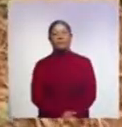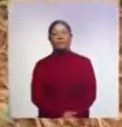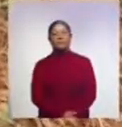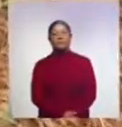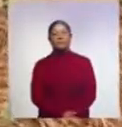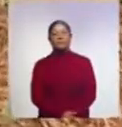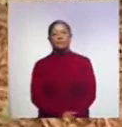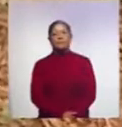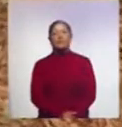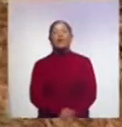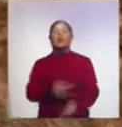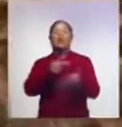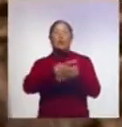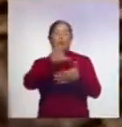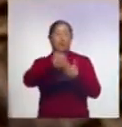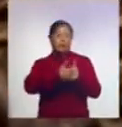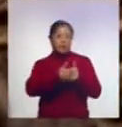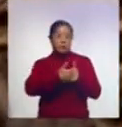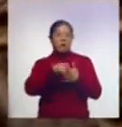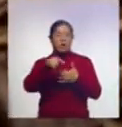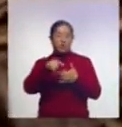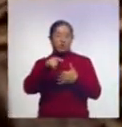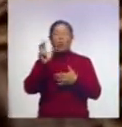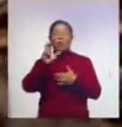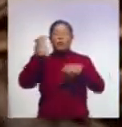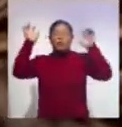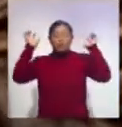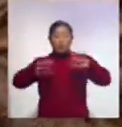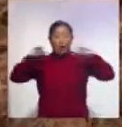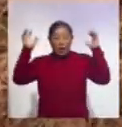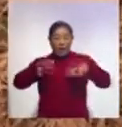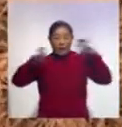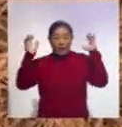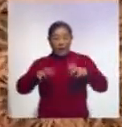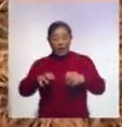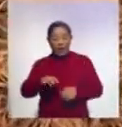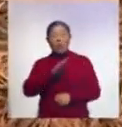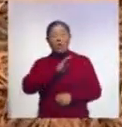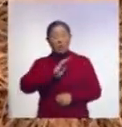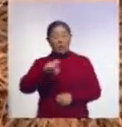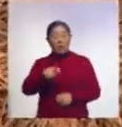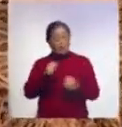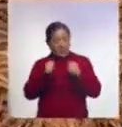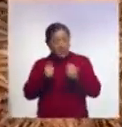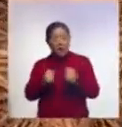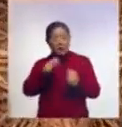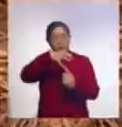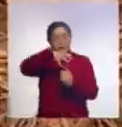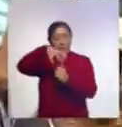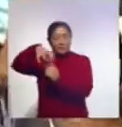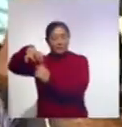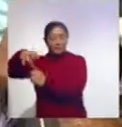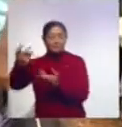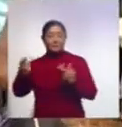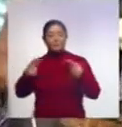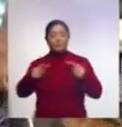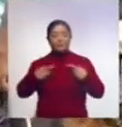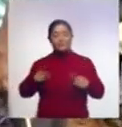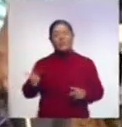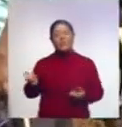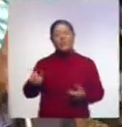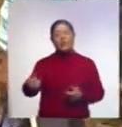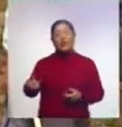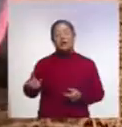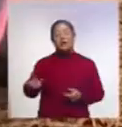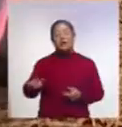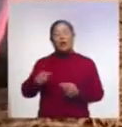Así, el proyecto que se realiza durante la temporada de lluvias ha permitido empoderar la actividad de los hongueros tlaxcaltecas, por lo que durante la temporada